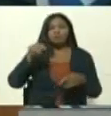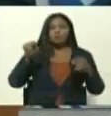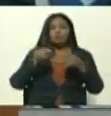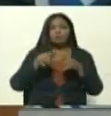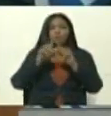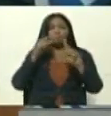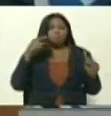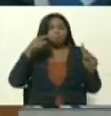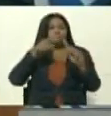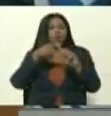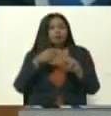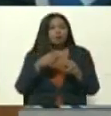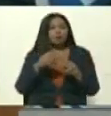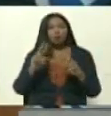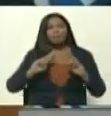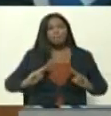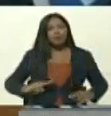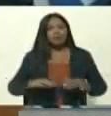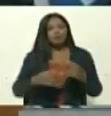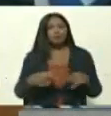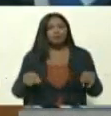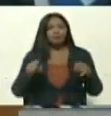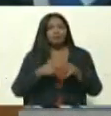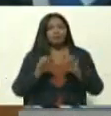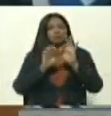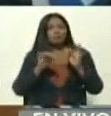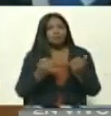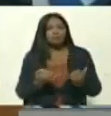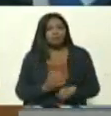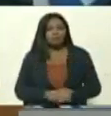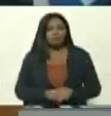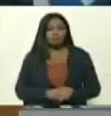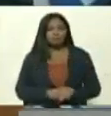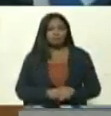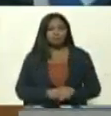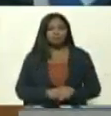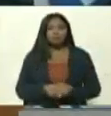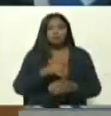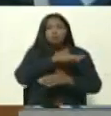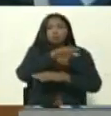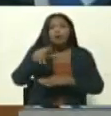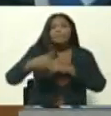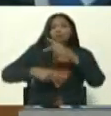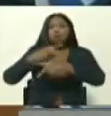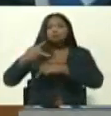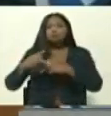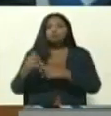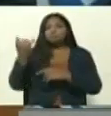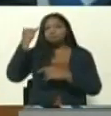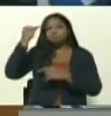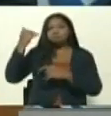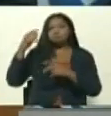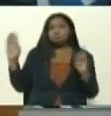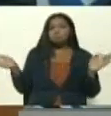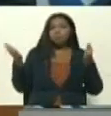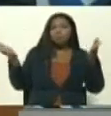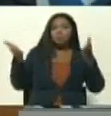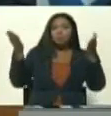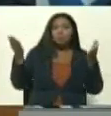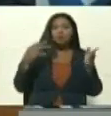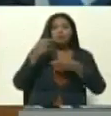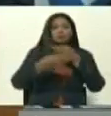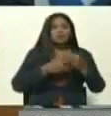foco el ser humano como sujeto de derecho. En el campo de la producción intelectual, la escuela ha promovido la realización